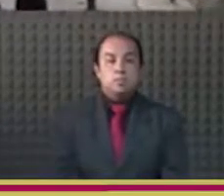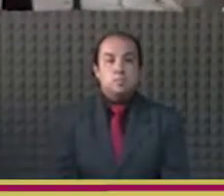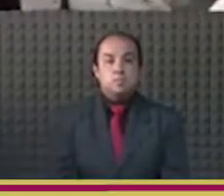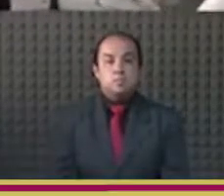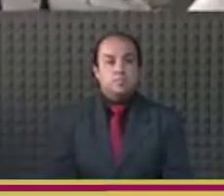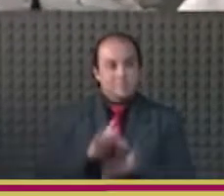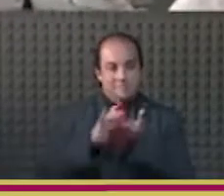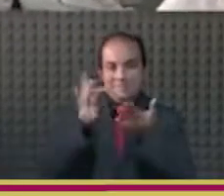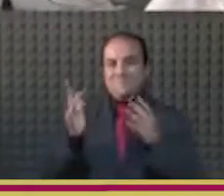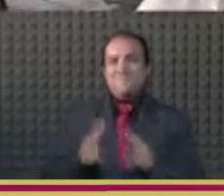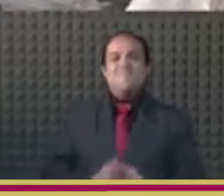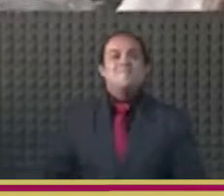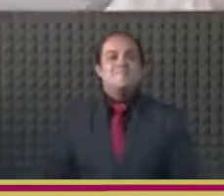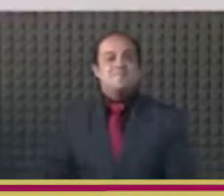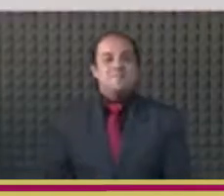Gracias.